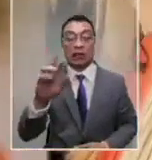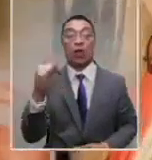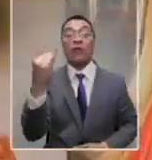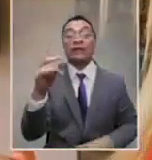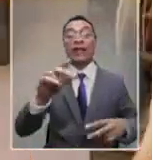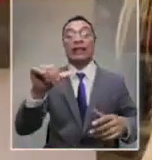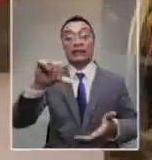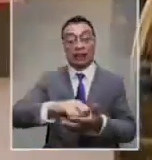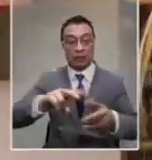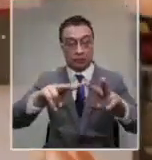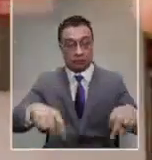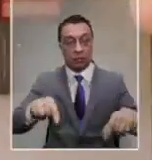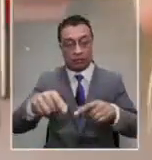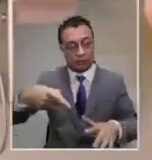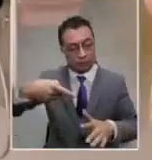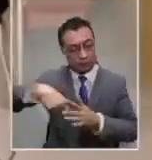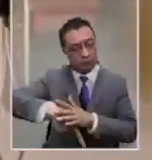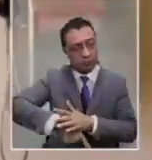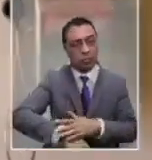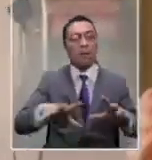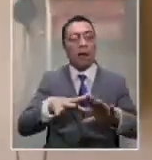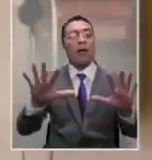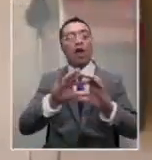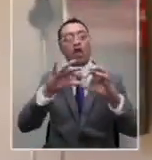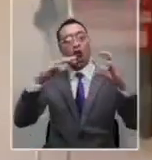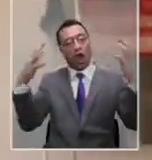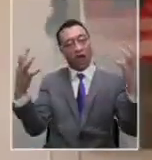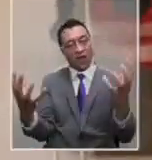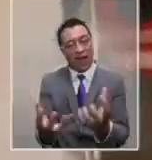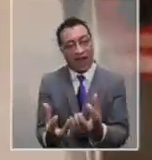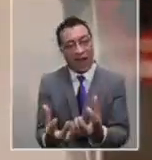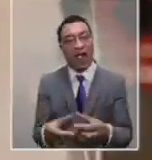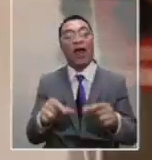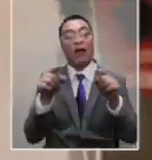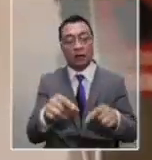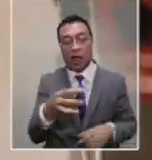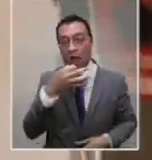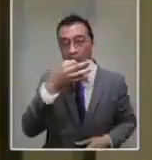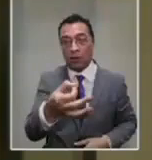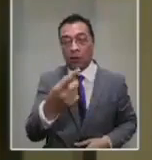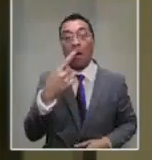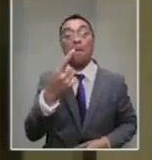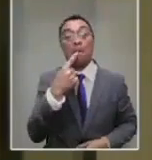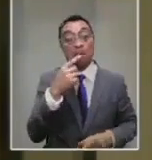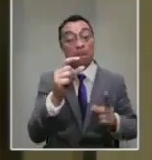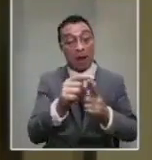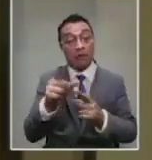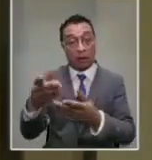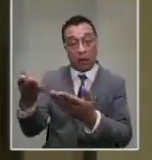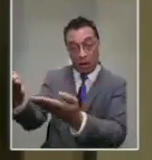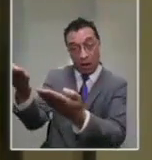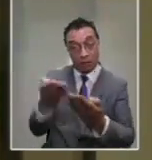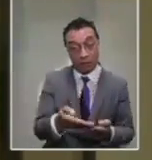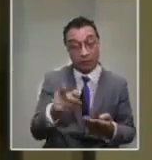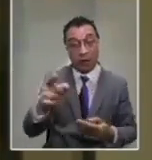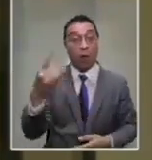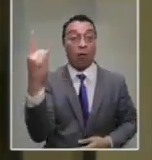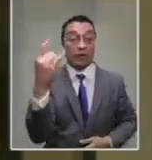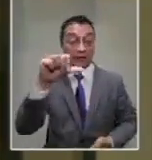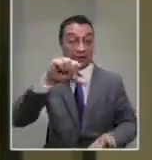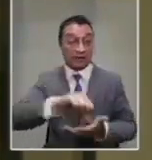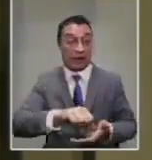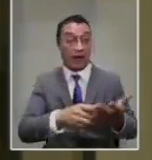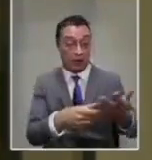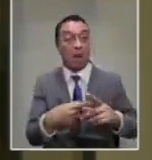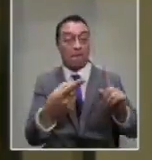y queremos, antes de adentrarnos en este tema desde el punto de vista un poco más global también, escuchar las palabras de Nina Sorensen, que fue invitada especialmente